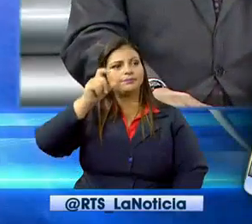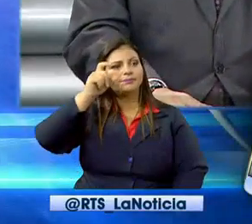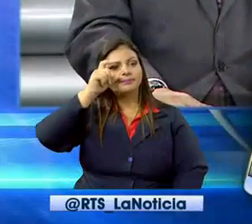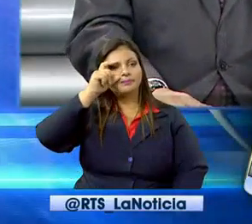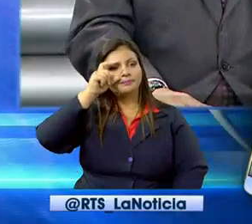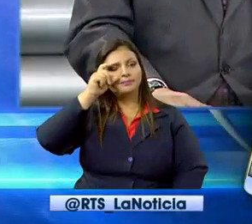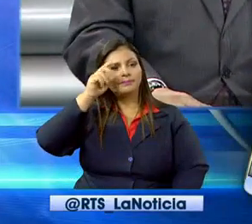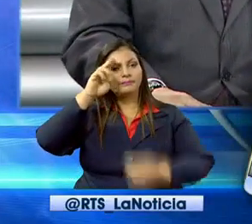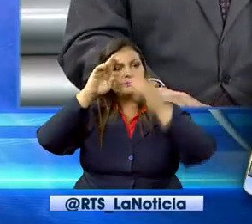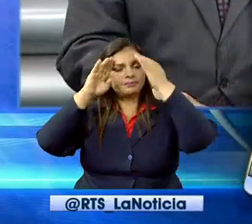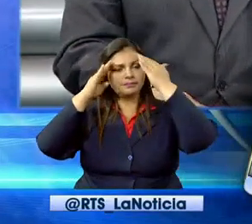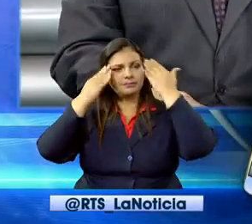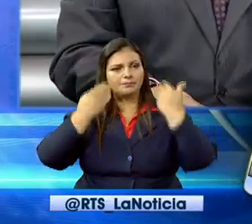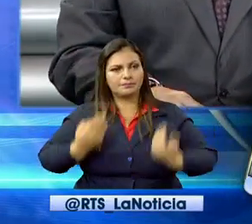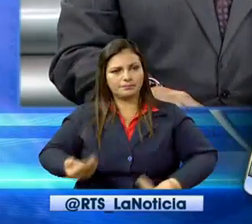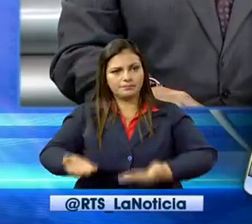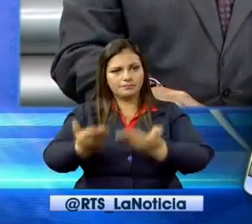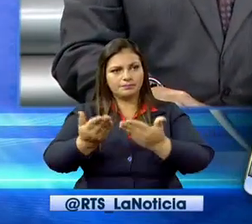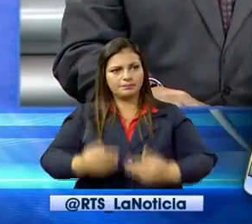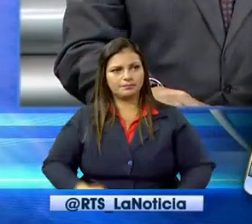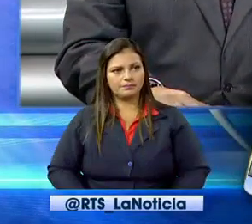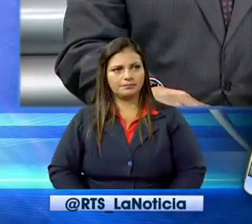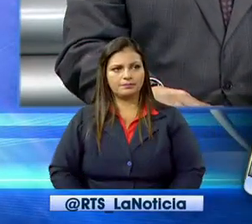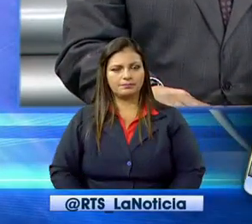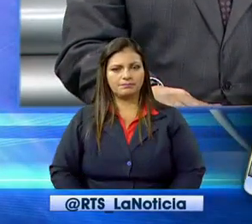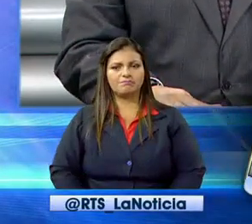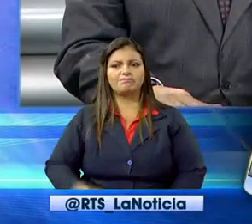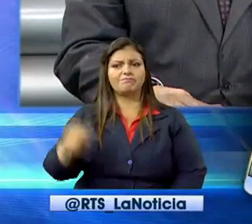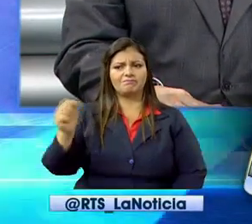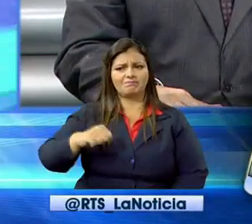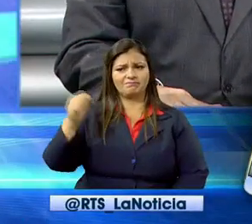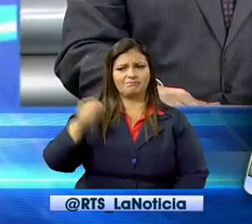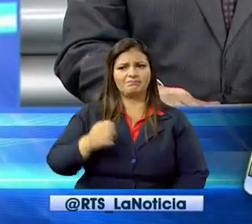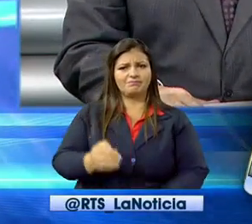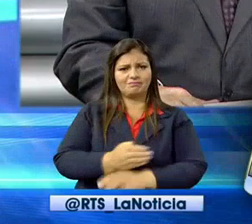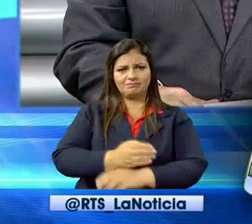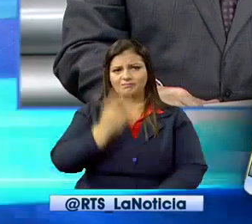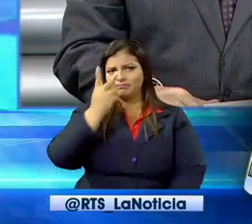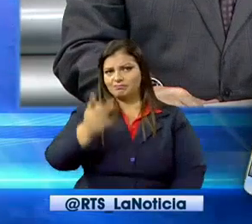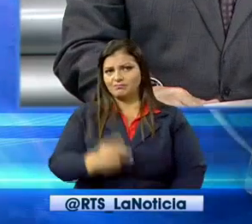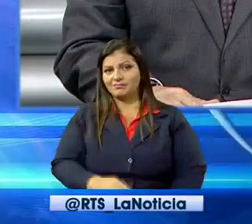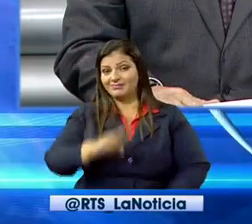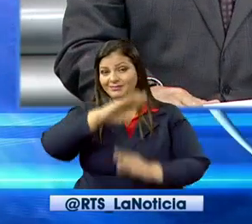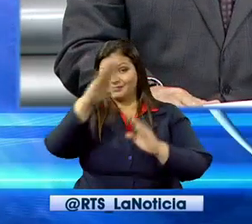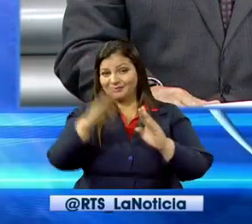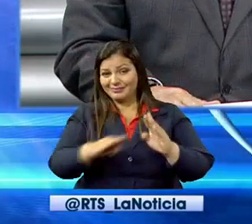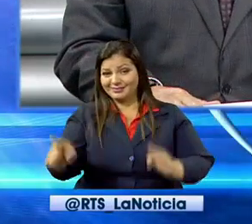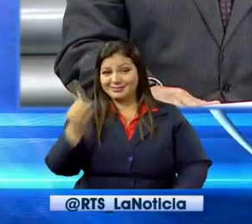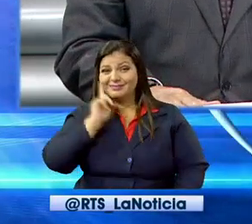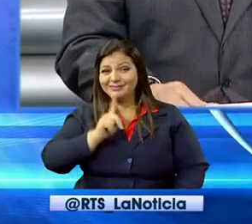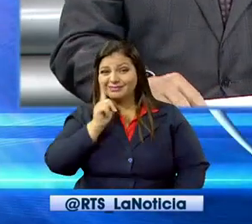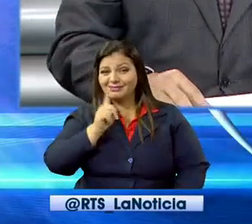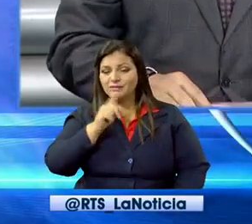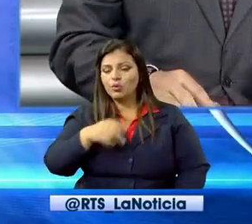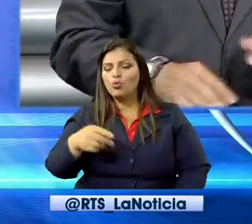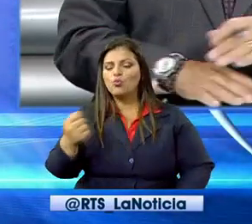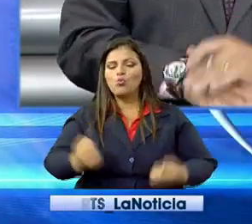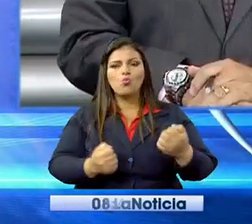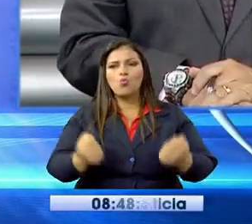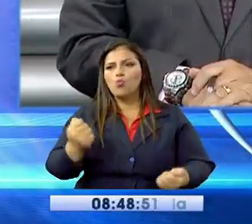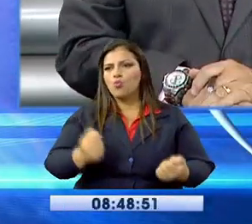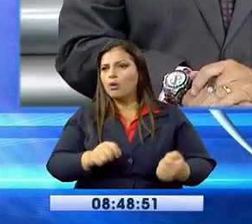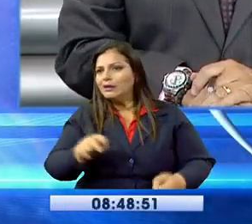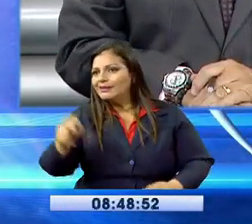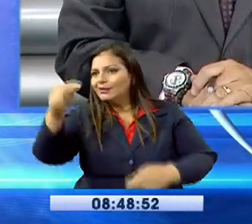Y sigue el problema, Enrique, y lo acabamos de ver otra vez de otro chistosito. Es el problema permanente de la falta